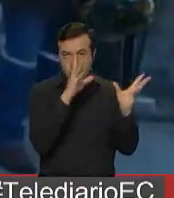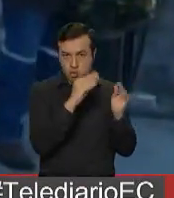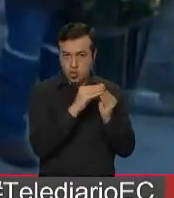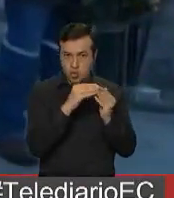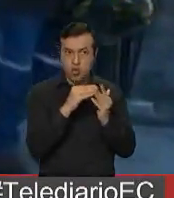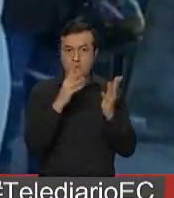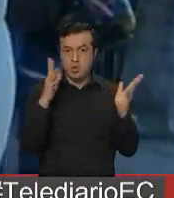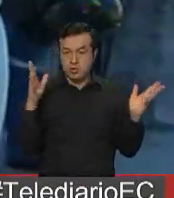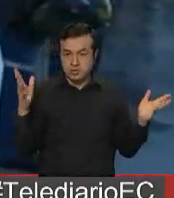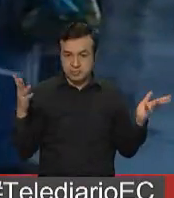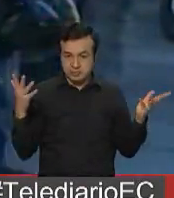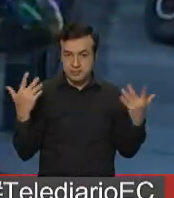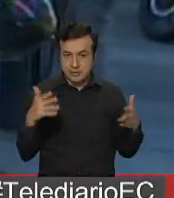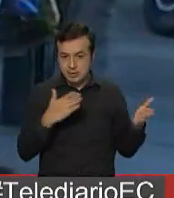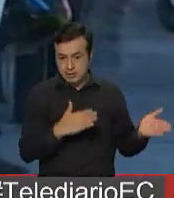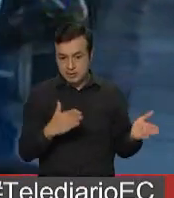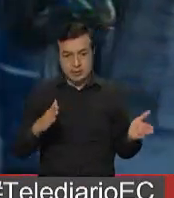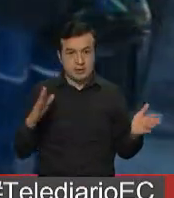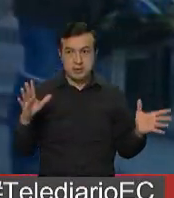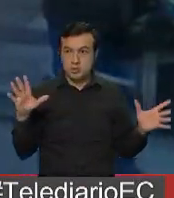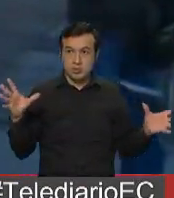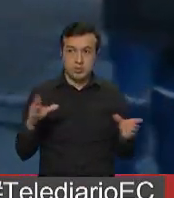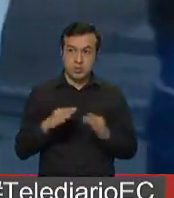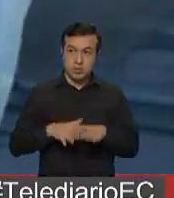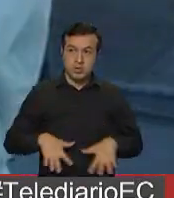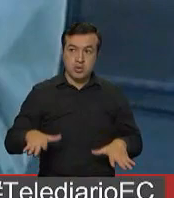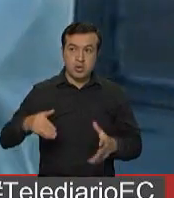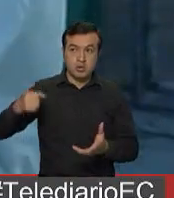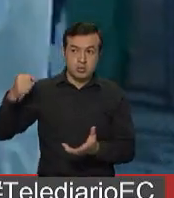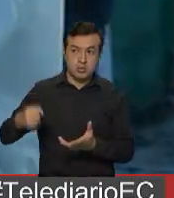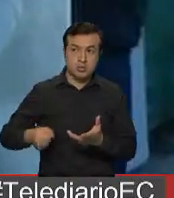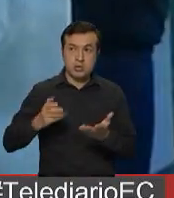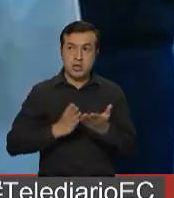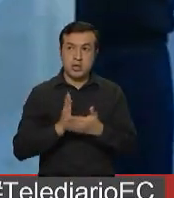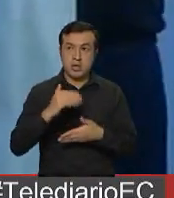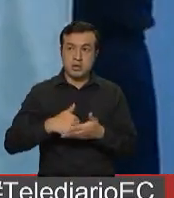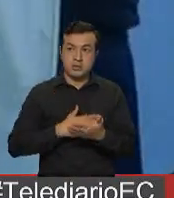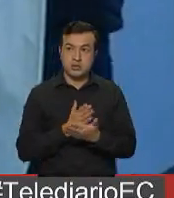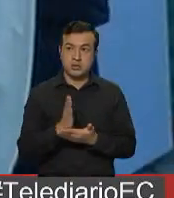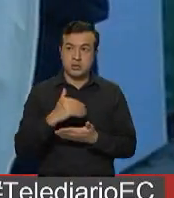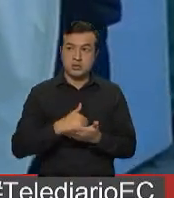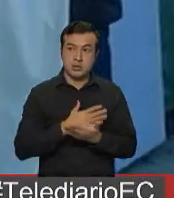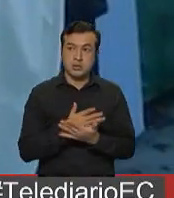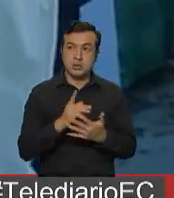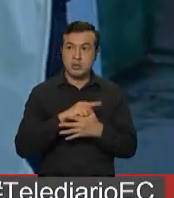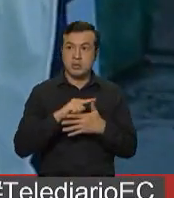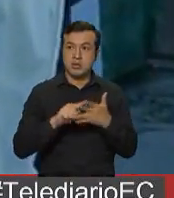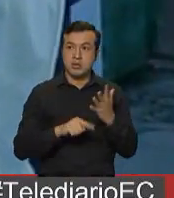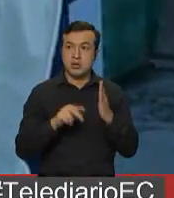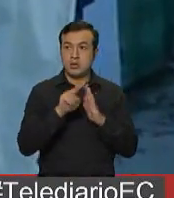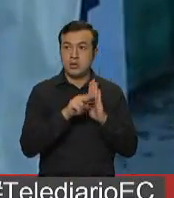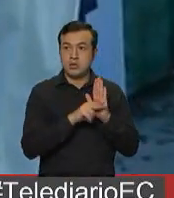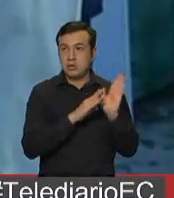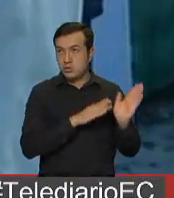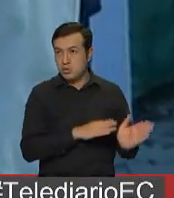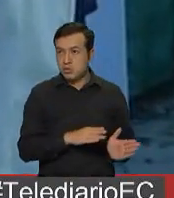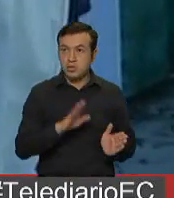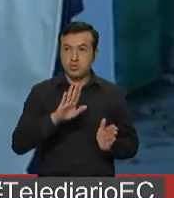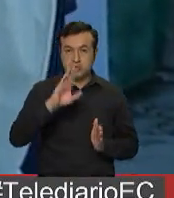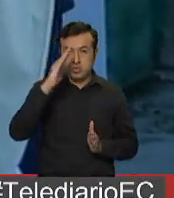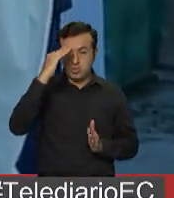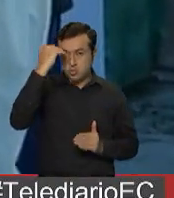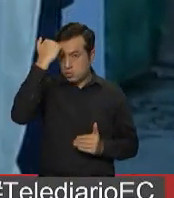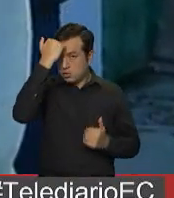Todas las instalaciones se desinfectan constantemente. El acceso lleva una serie de protocolos como la toma de